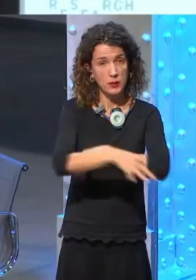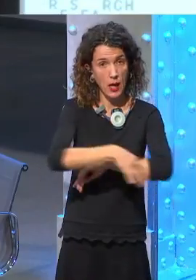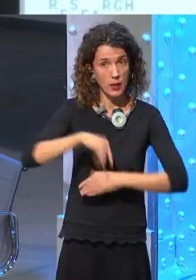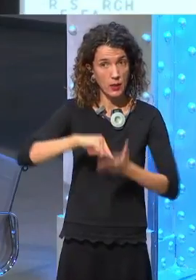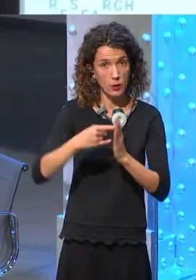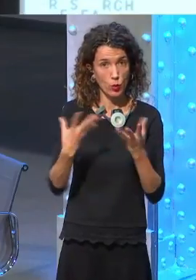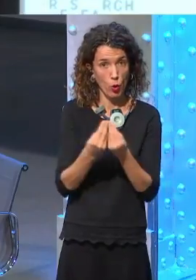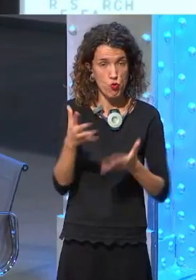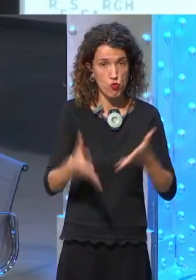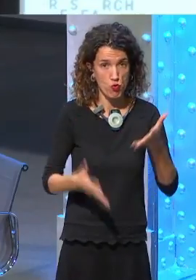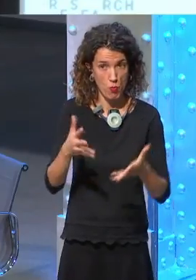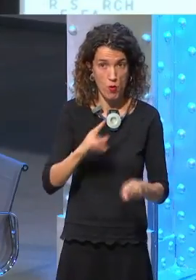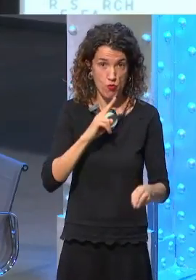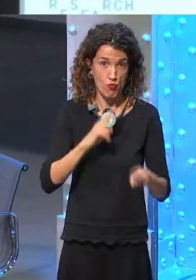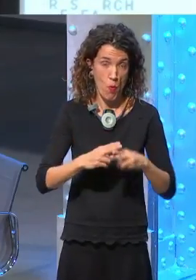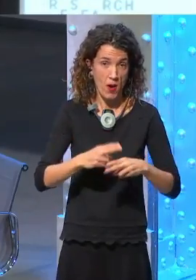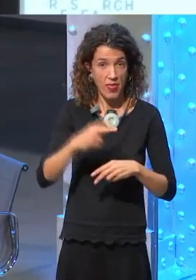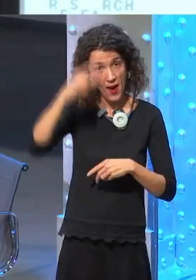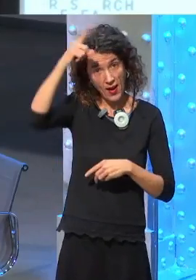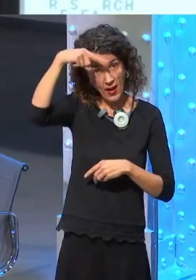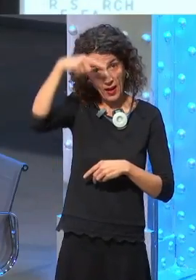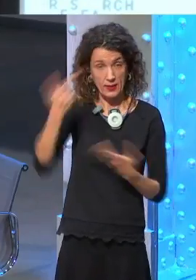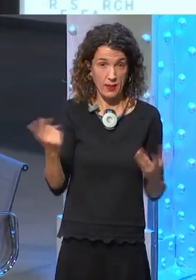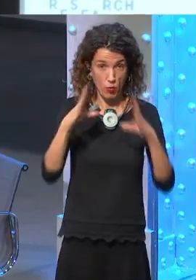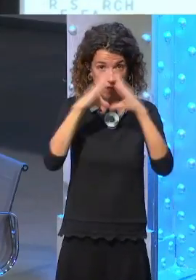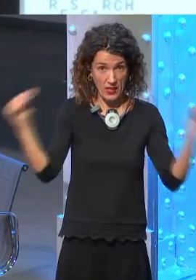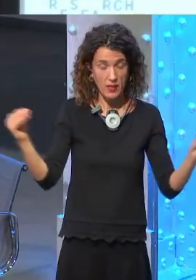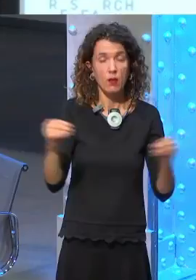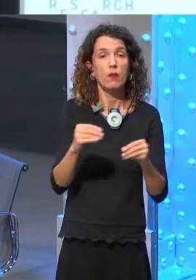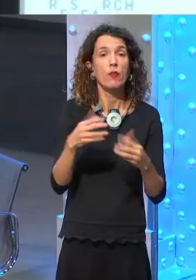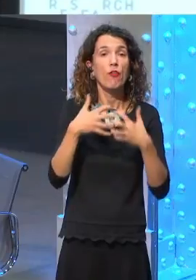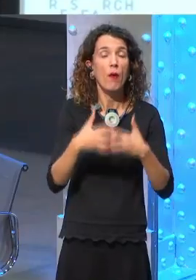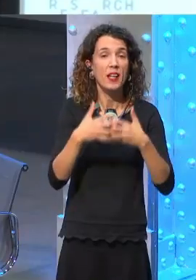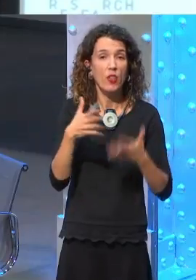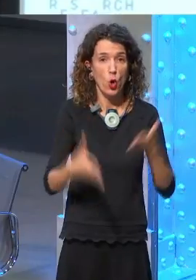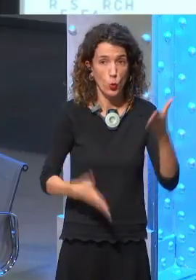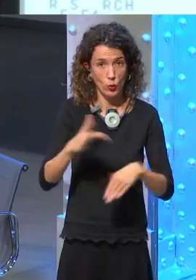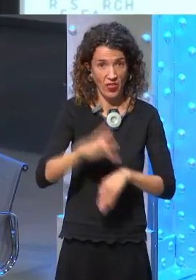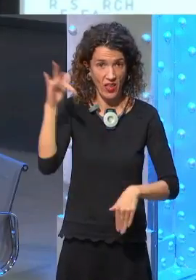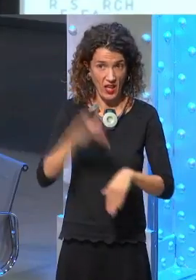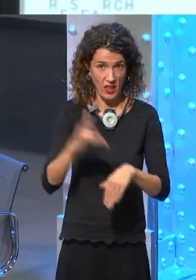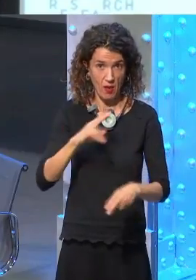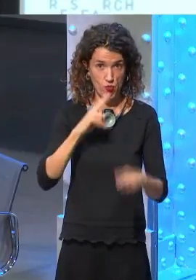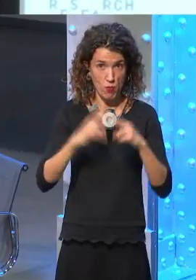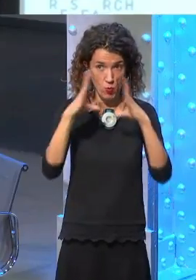arquitectura, que es el nombre de la cátedra. Fabricación de arquitectura digital.